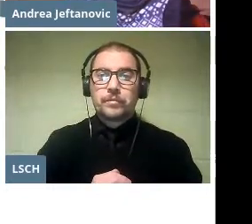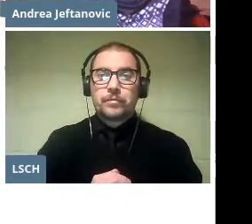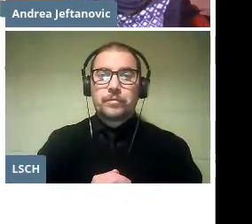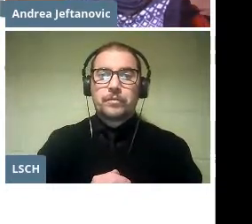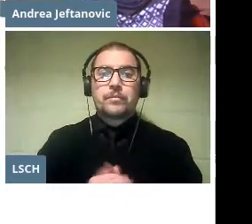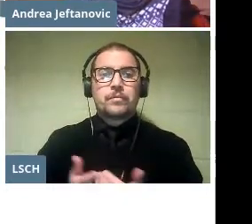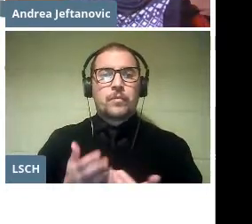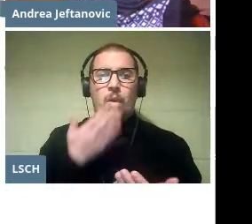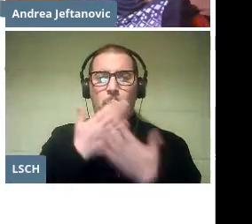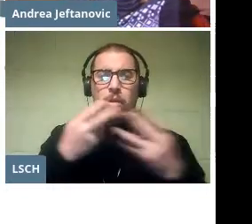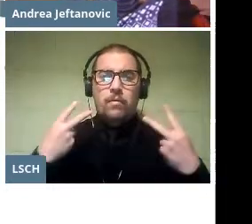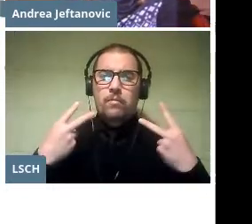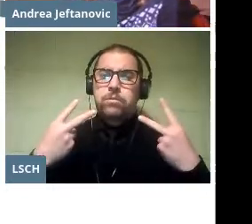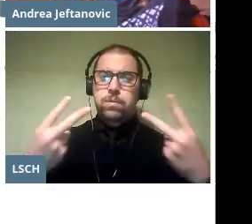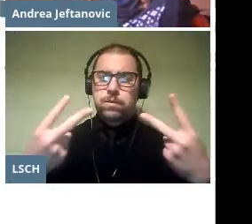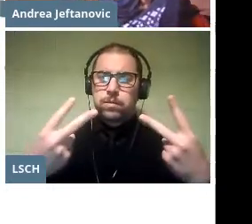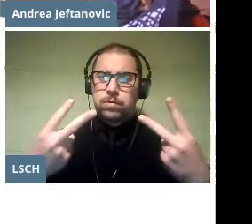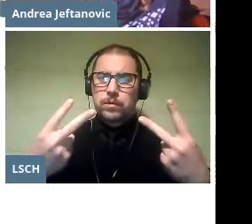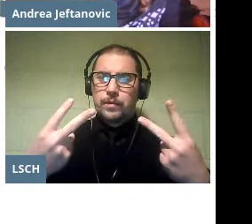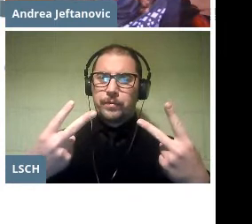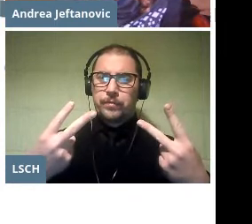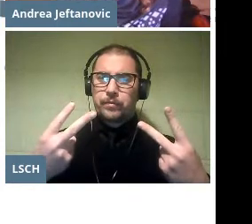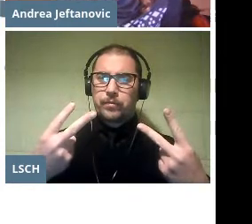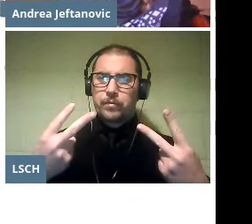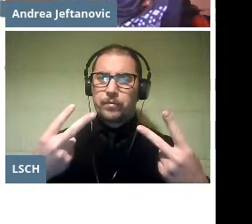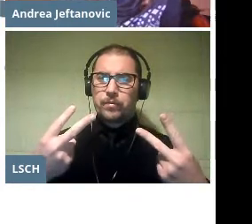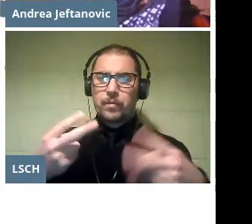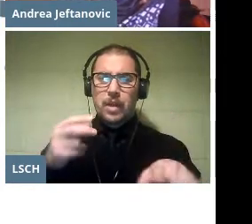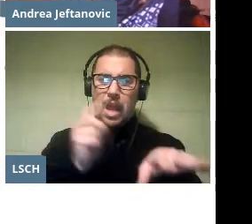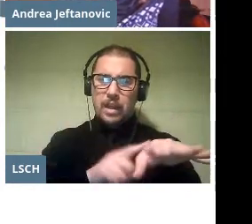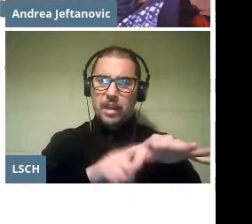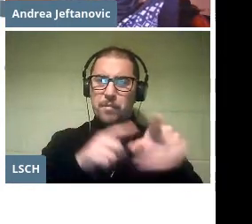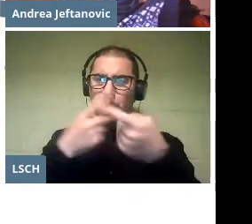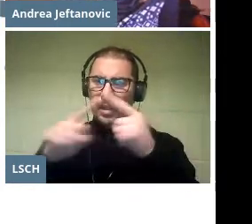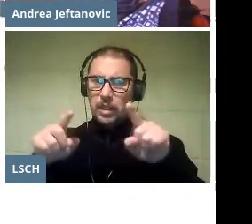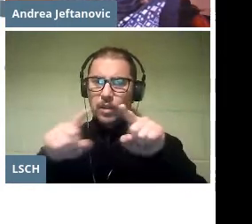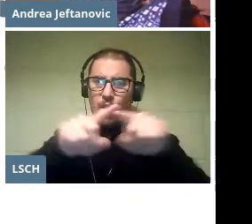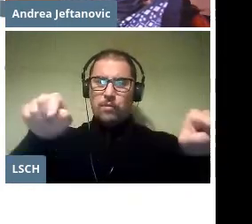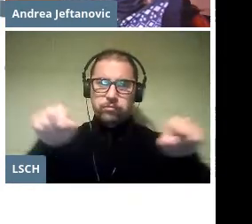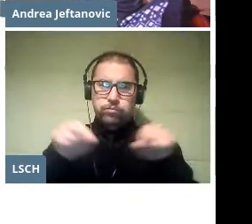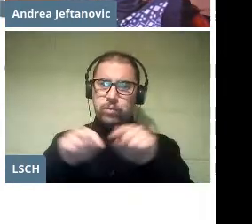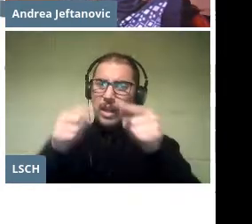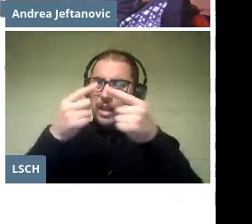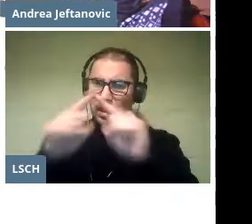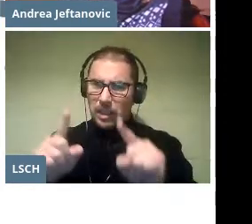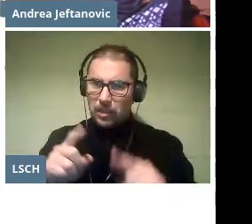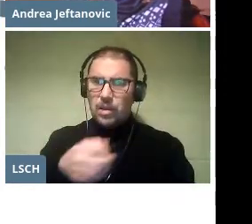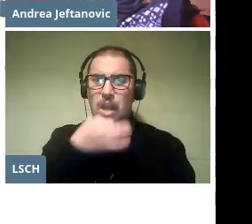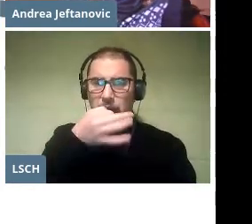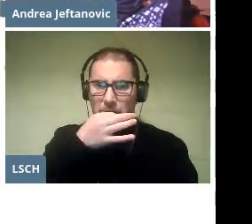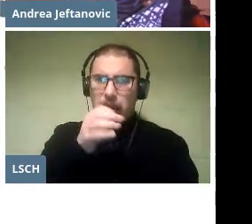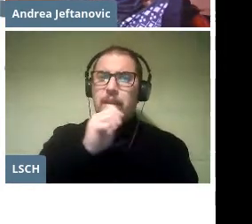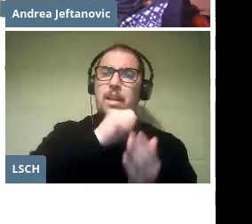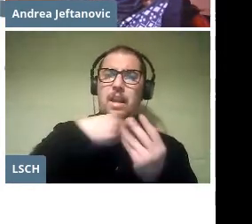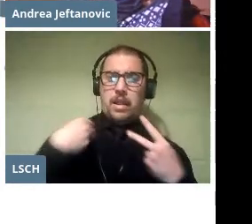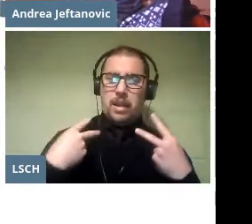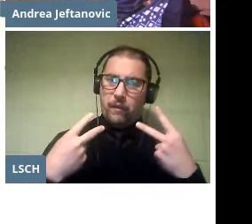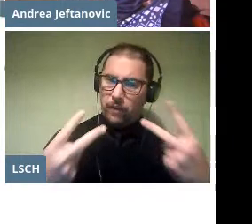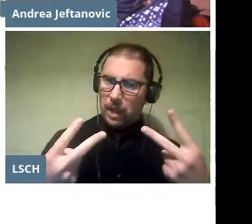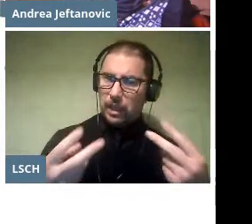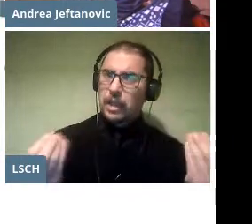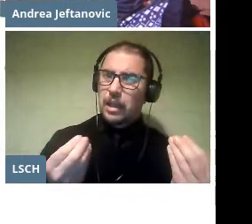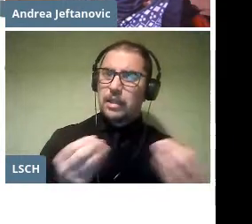En los viajes se mide de otra forma el tiempo y el espacio. El relato de viaje es un